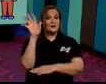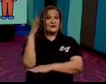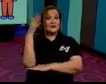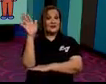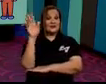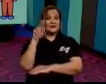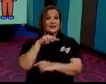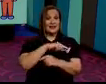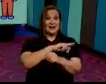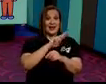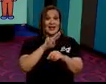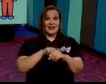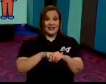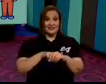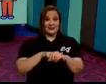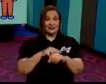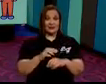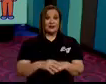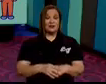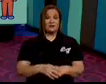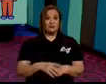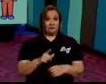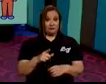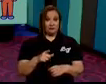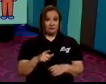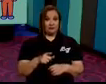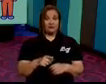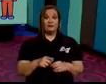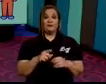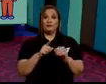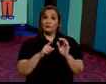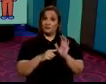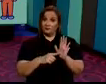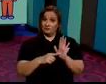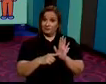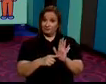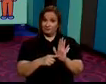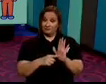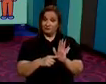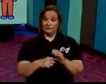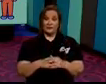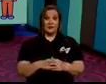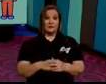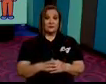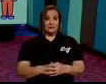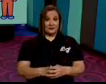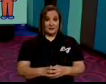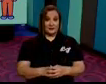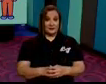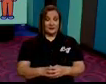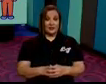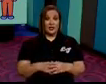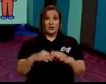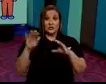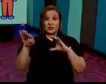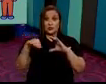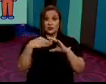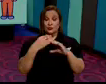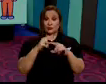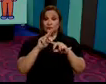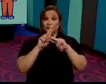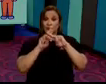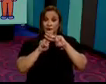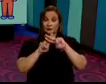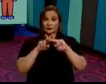de esta forma también puedes decirle a la maestra que representa cada color. Así que chicos, háganlo, súbanlo con la estrella. Hashtag